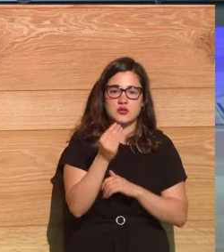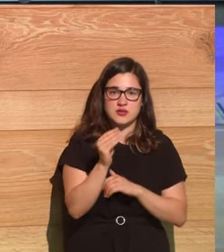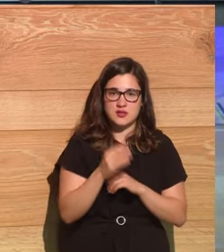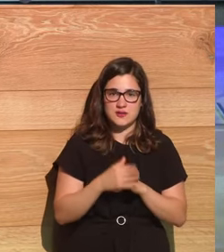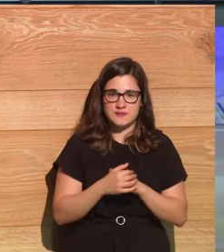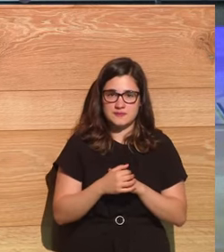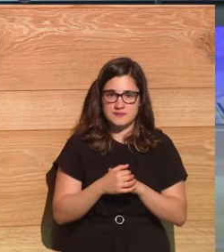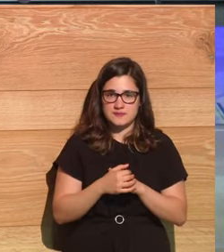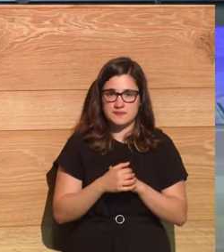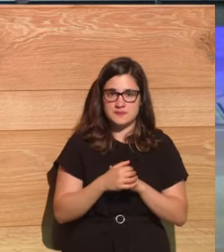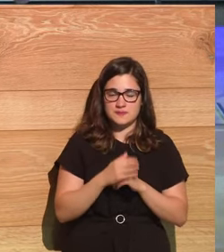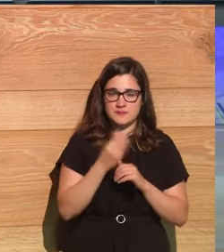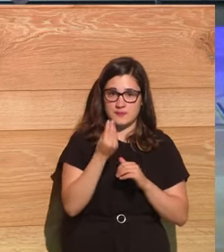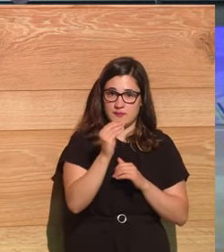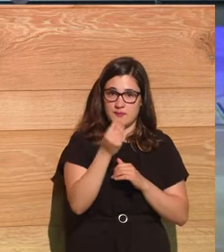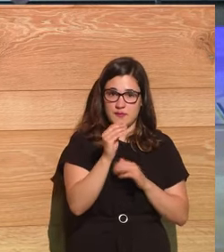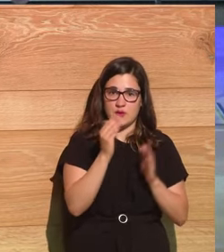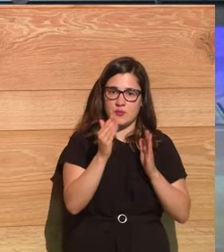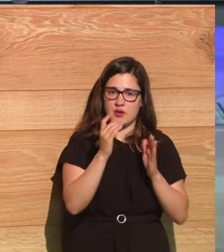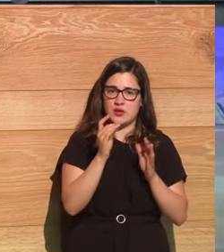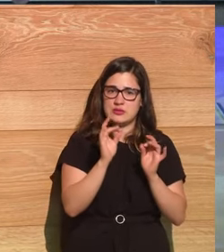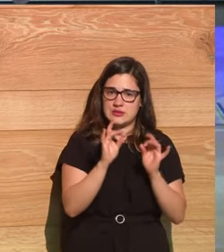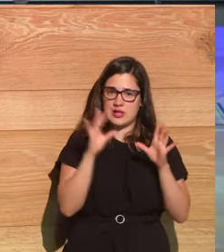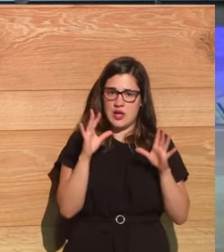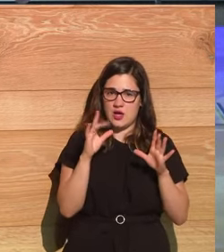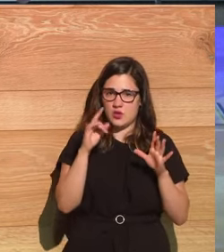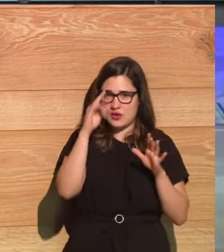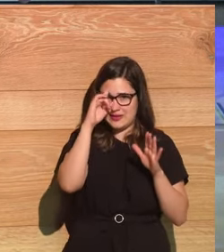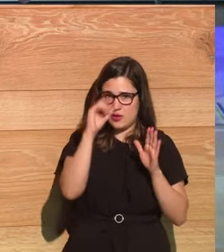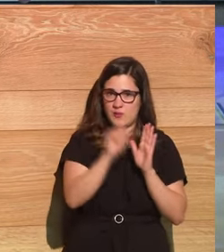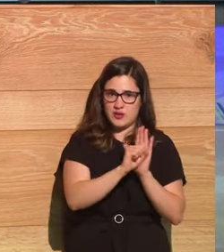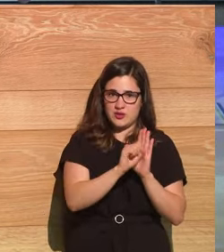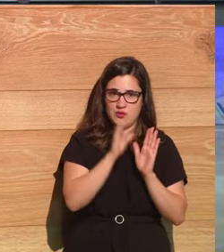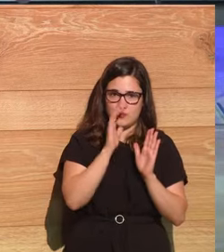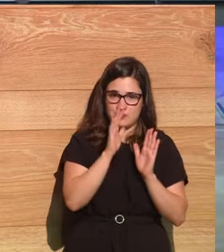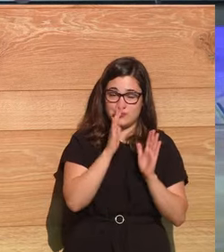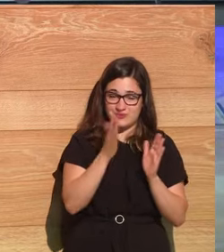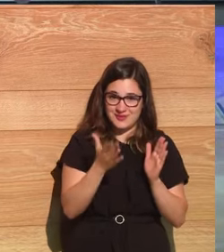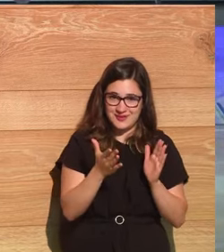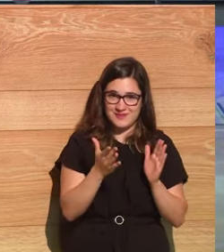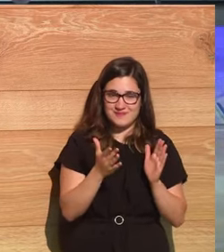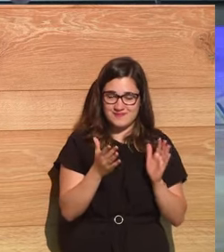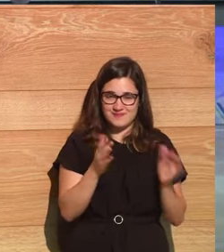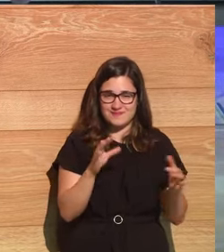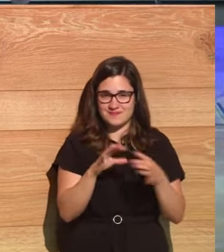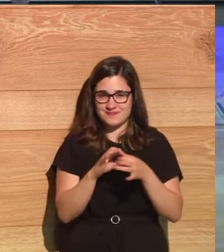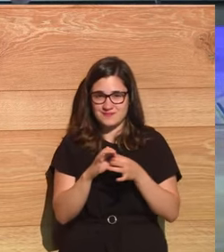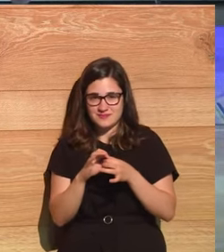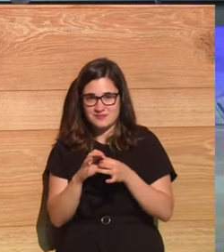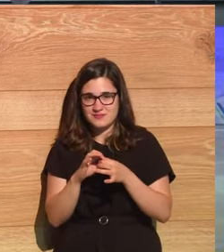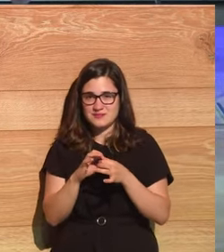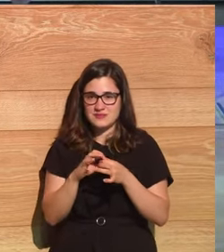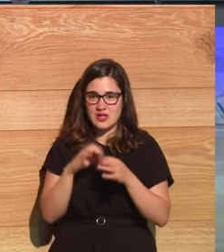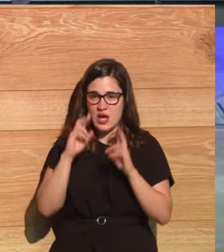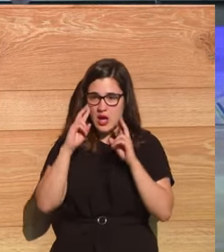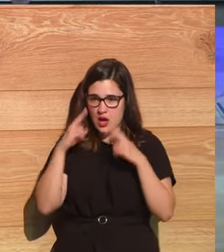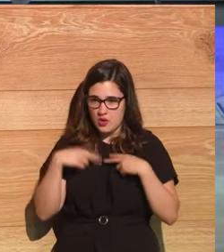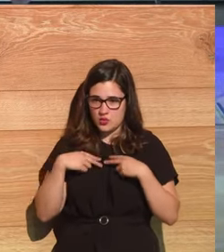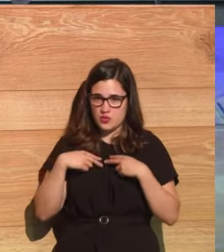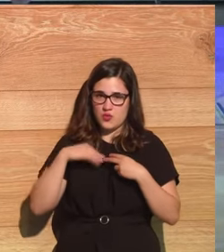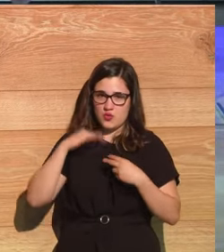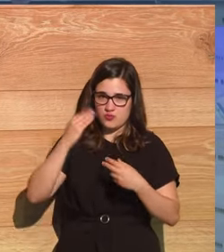adolescencia, que es un periodo delicado, iba a decir traumático, porque es verdad que está asociado a un número altísimo de cuadros lesivos, de autolesiones,